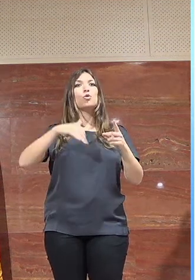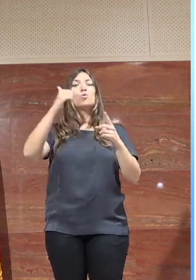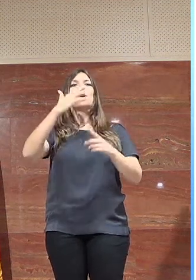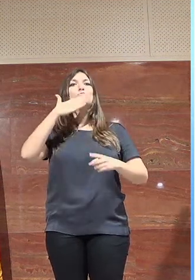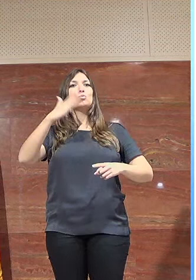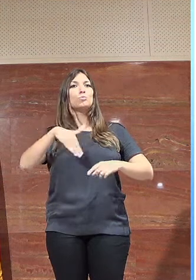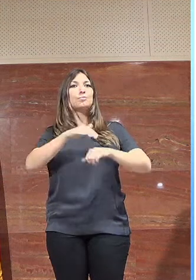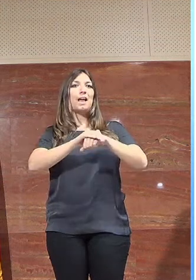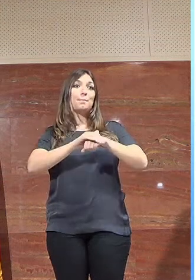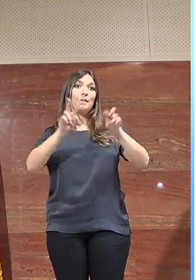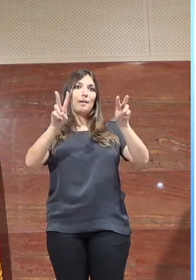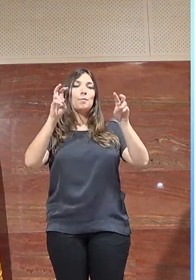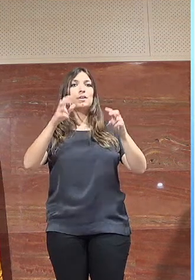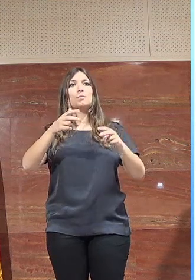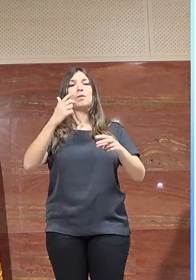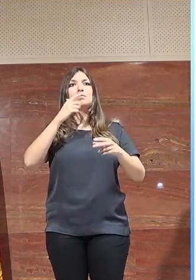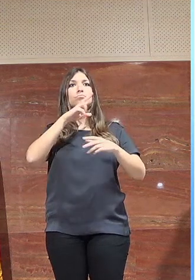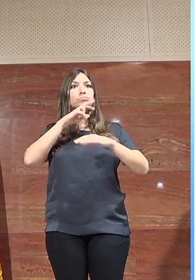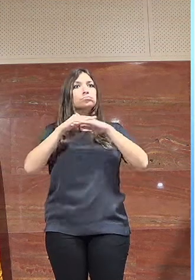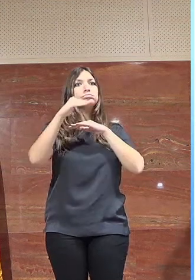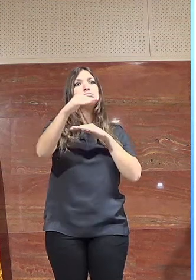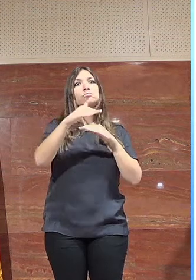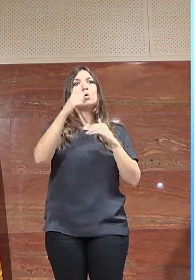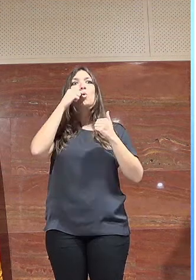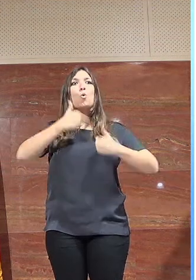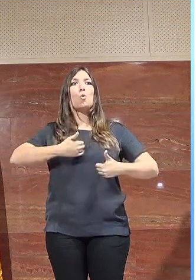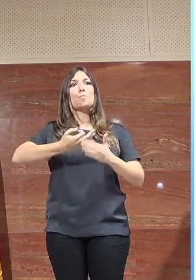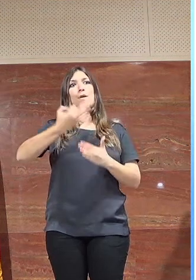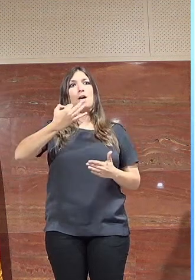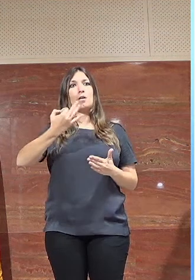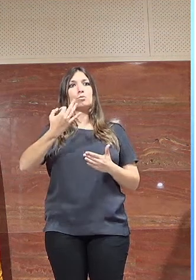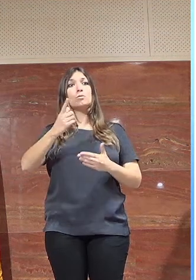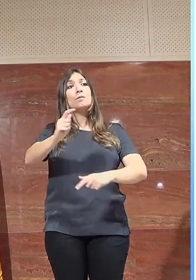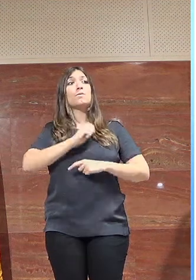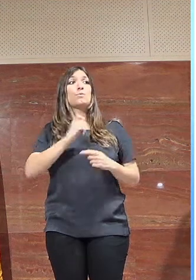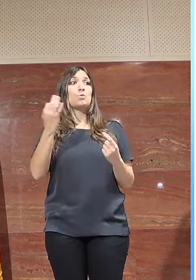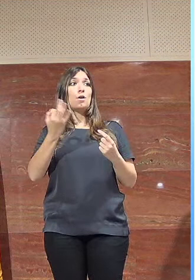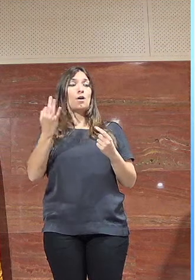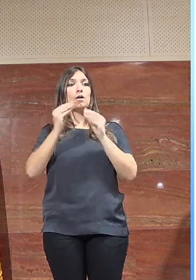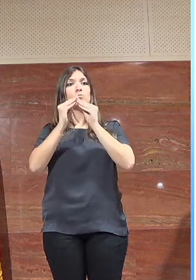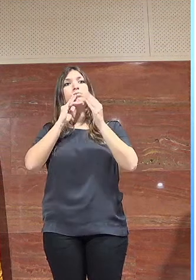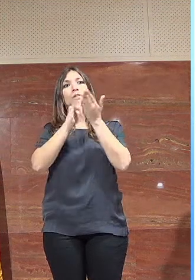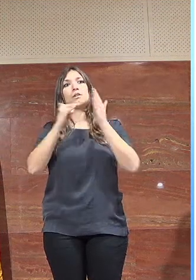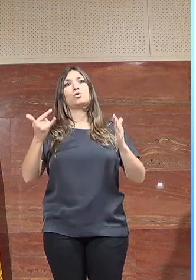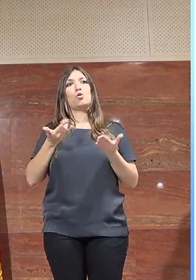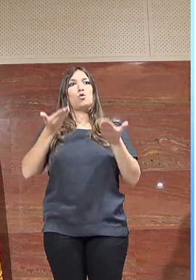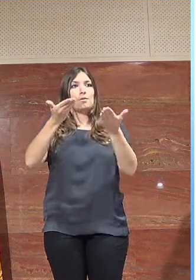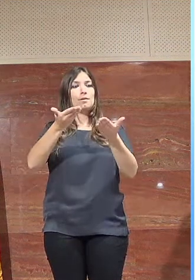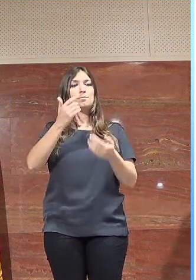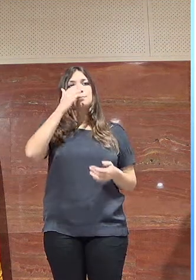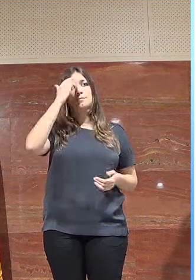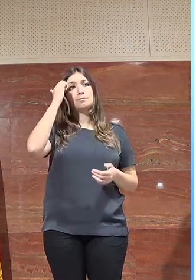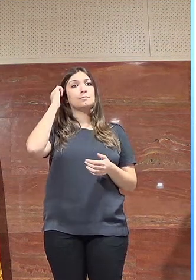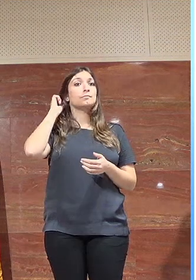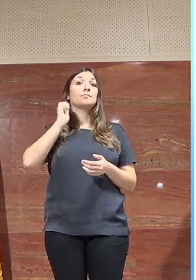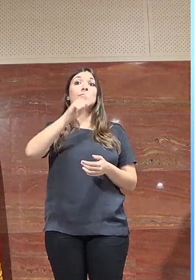más sostenible, más humano. Desde luego, generado sobre todo por la tecnología. Y los